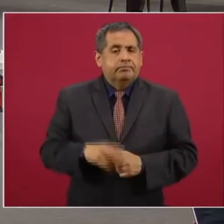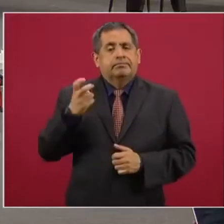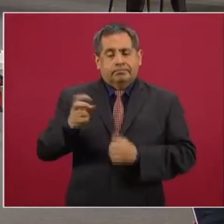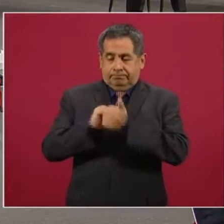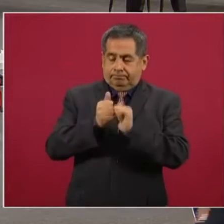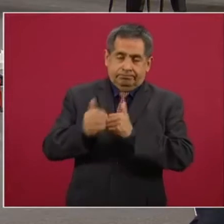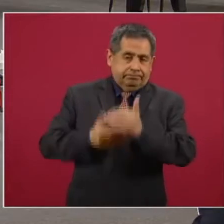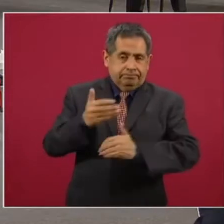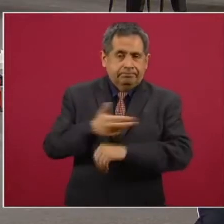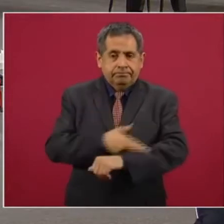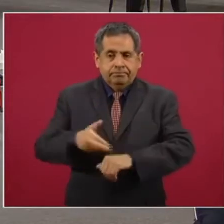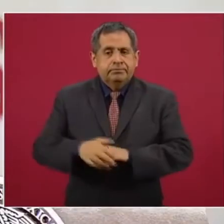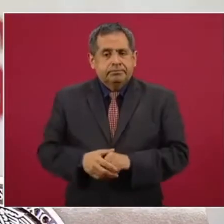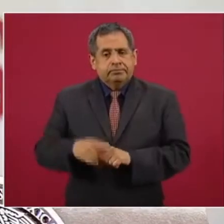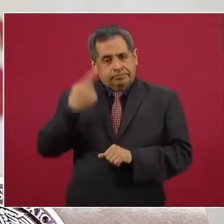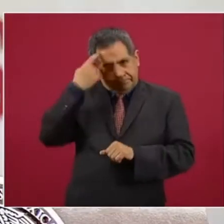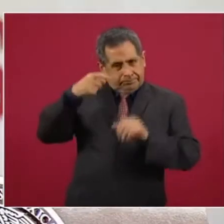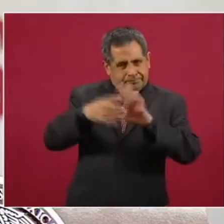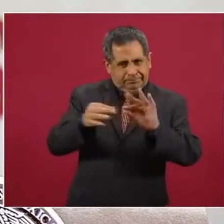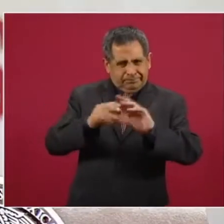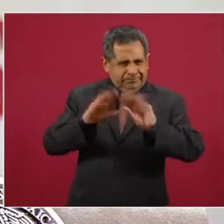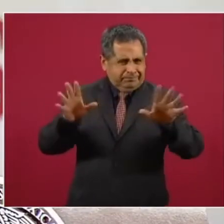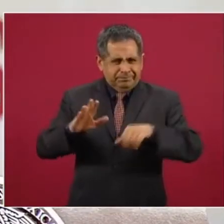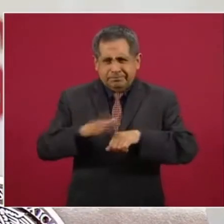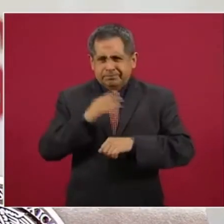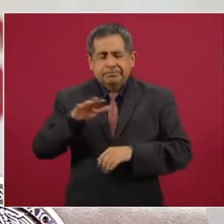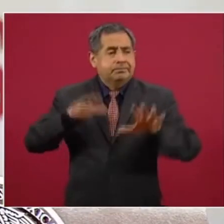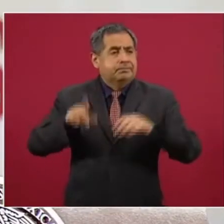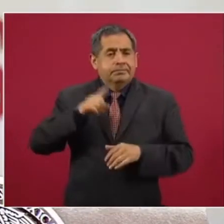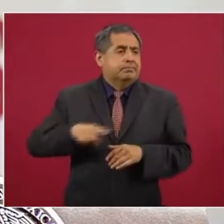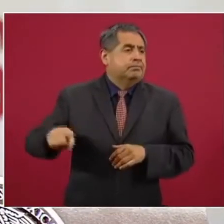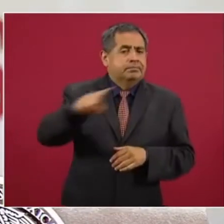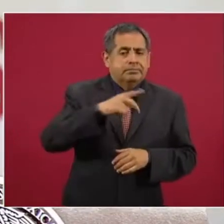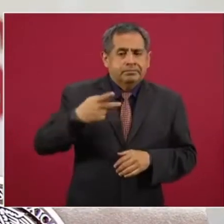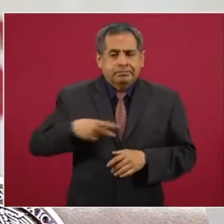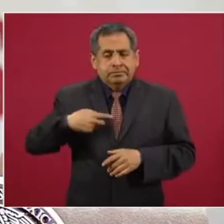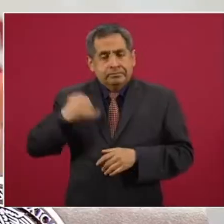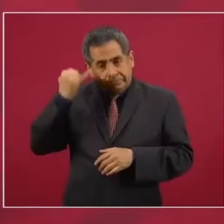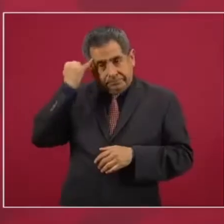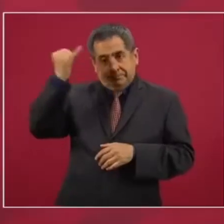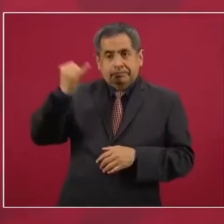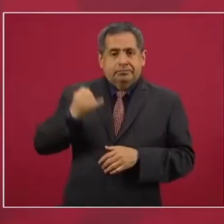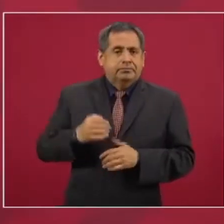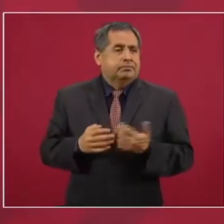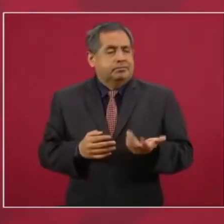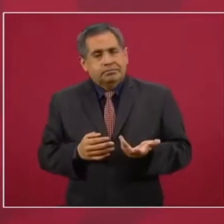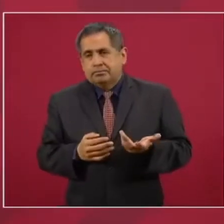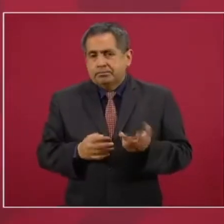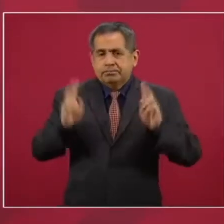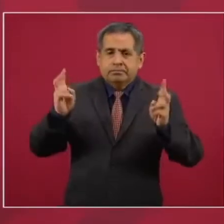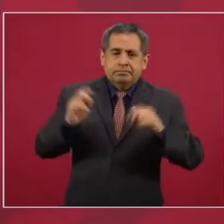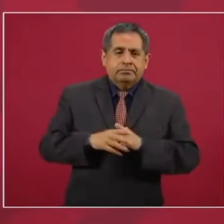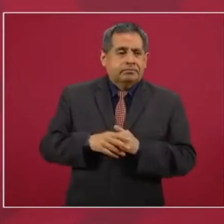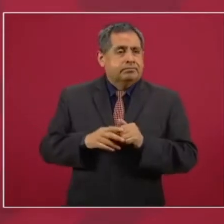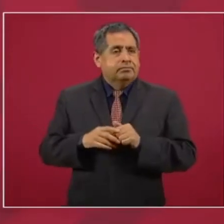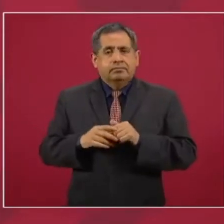nueva normalidad. Lo aclaro porque a veces hay personas que confunden la idea de el